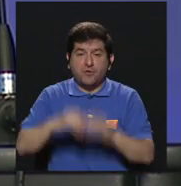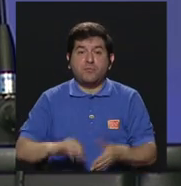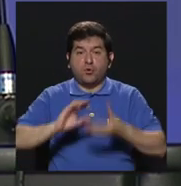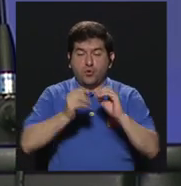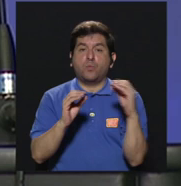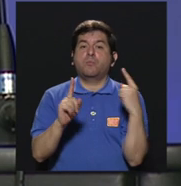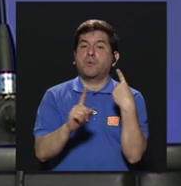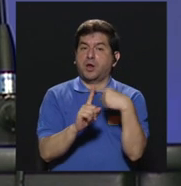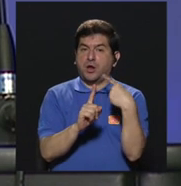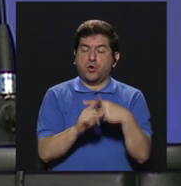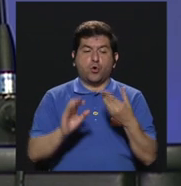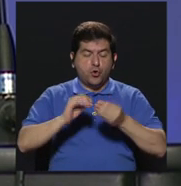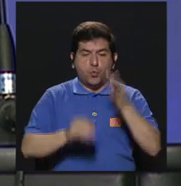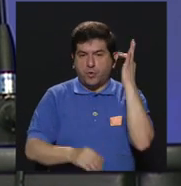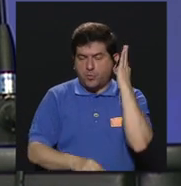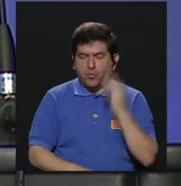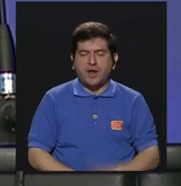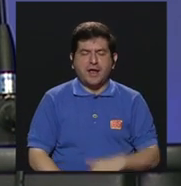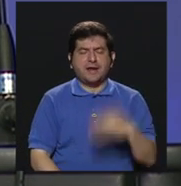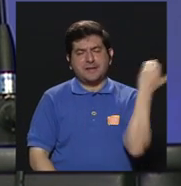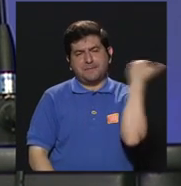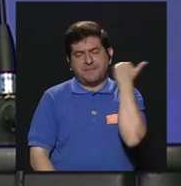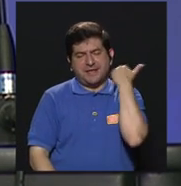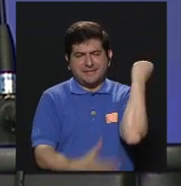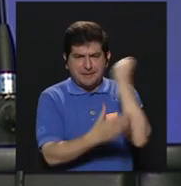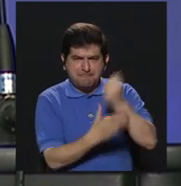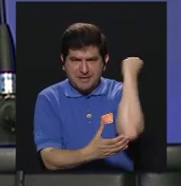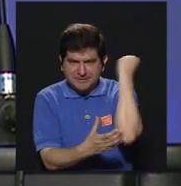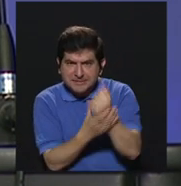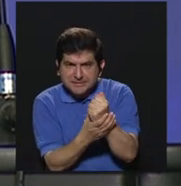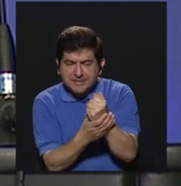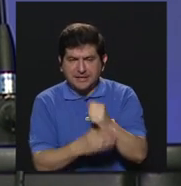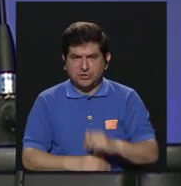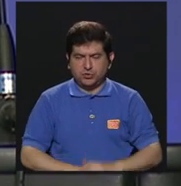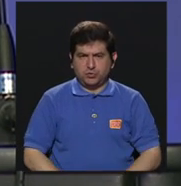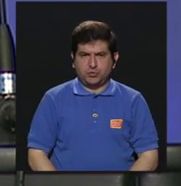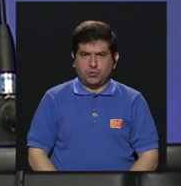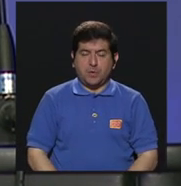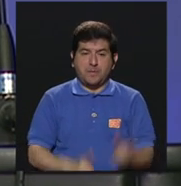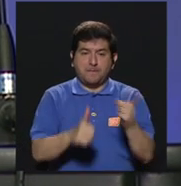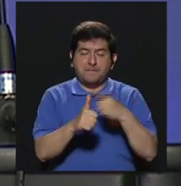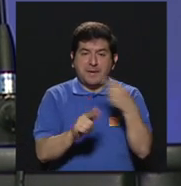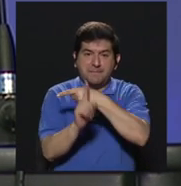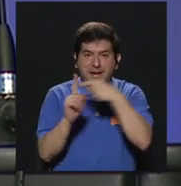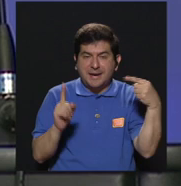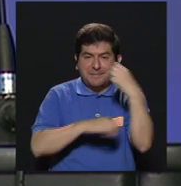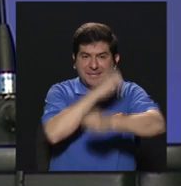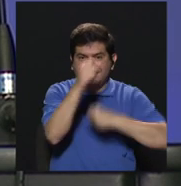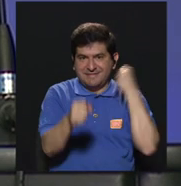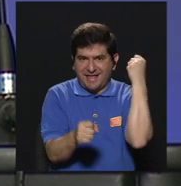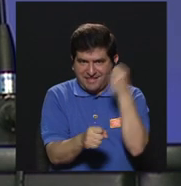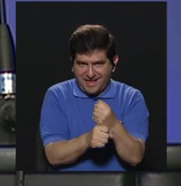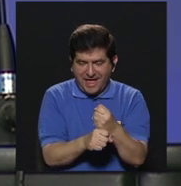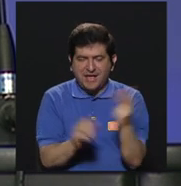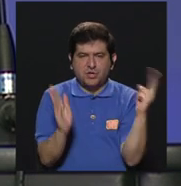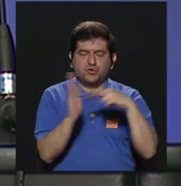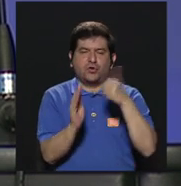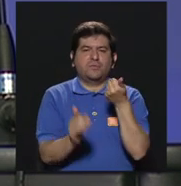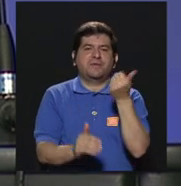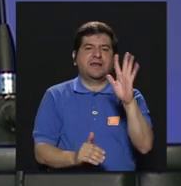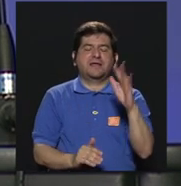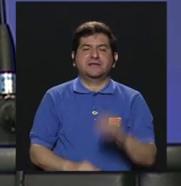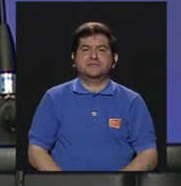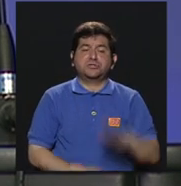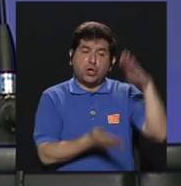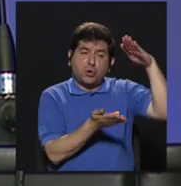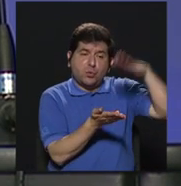dato positivo, que la cifra de mujeres y niñas víctimas de asesinato en la primera mitad del año 2015